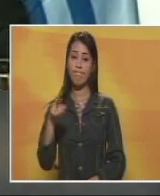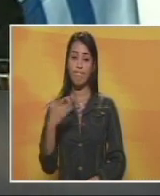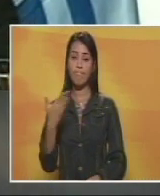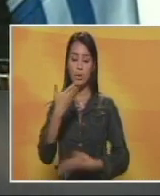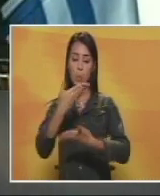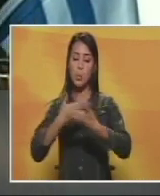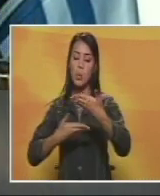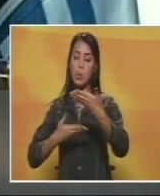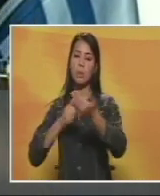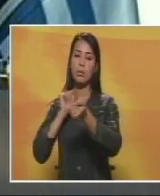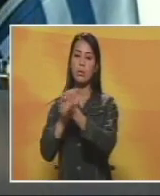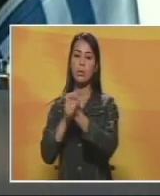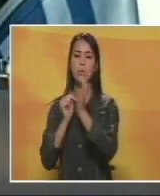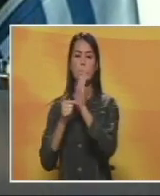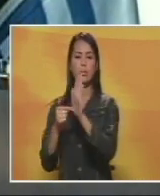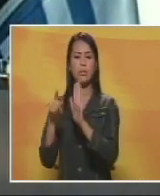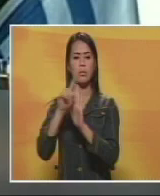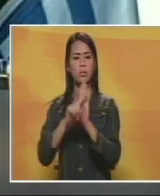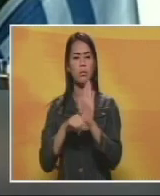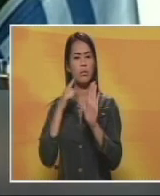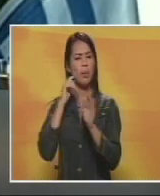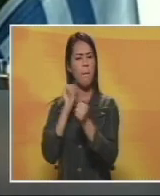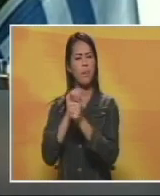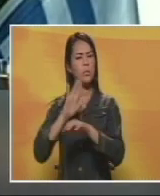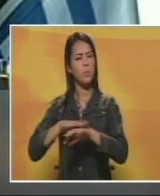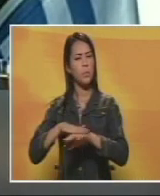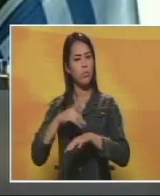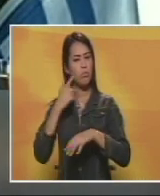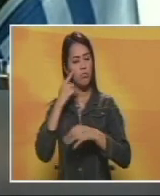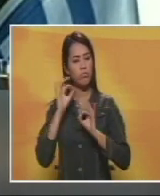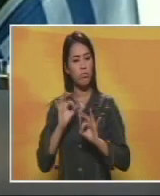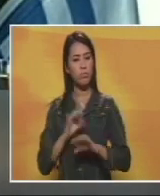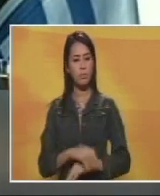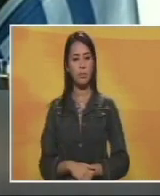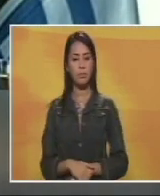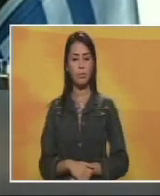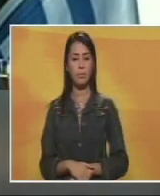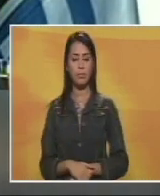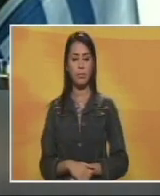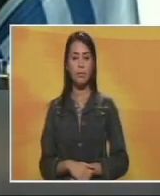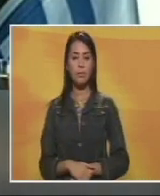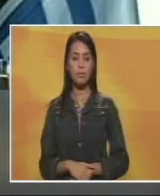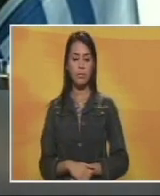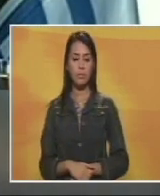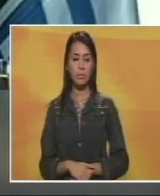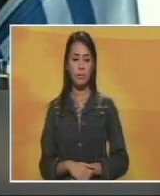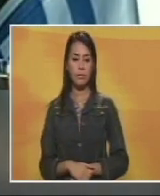les serán imputados los delitos de peculado doloso propio,